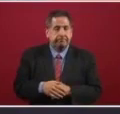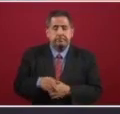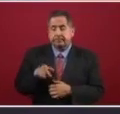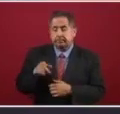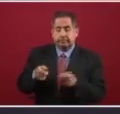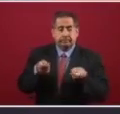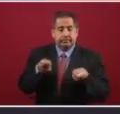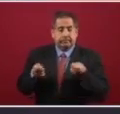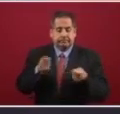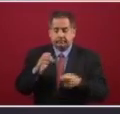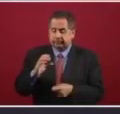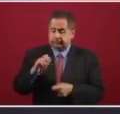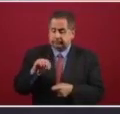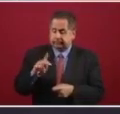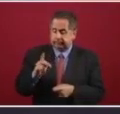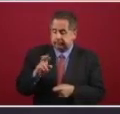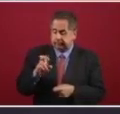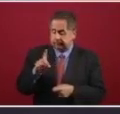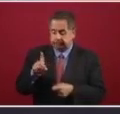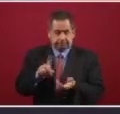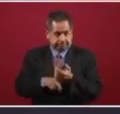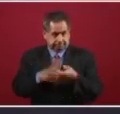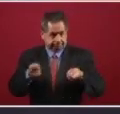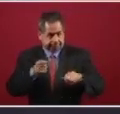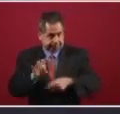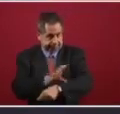Control de Energía lo ha estado